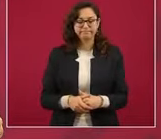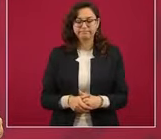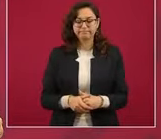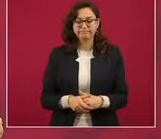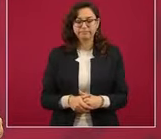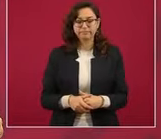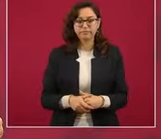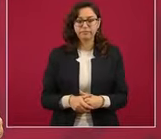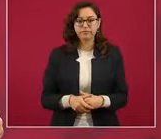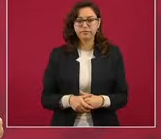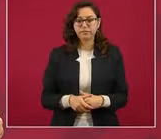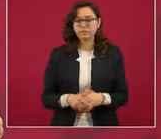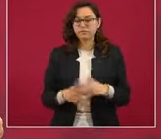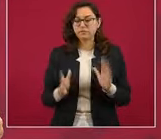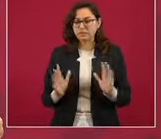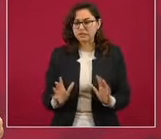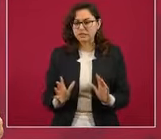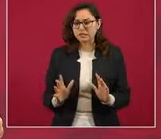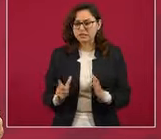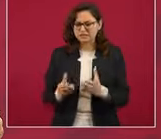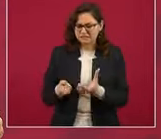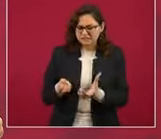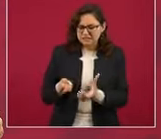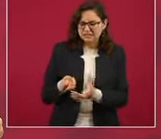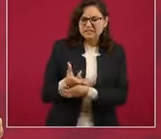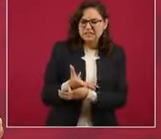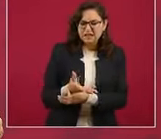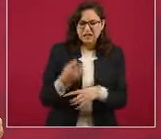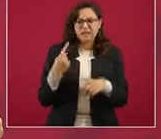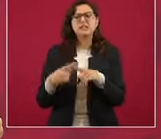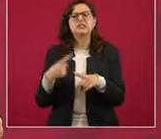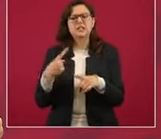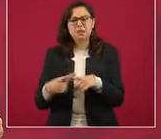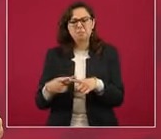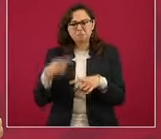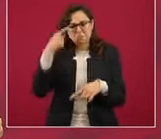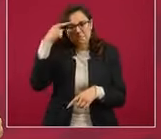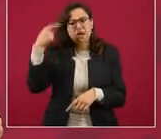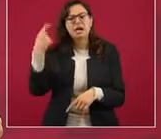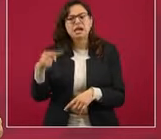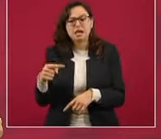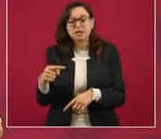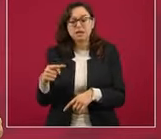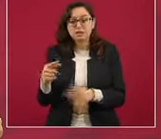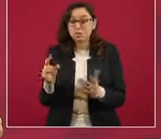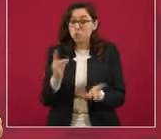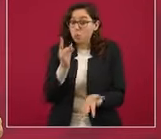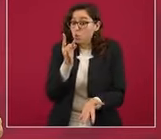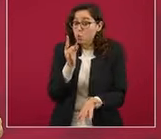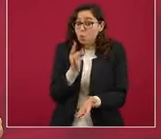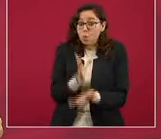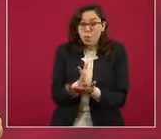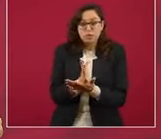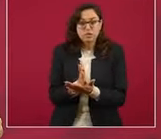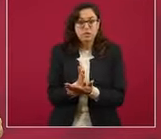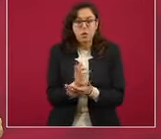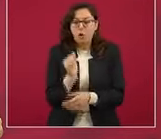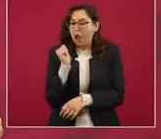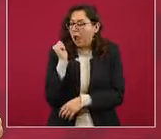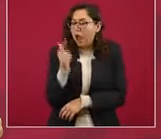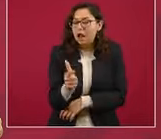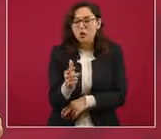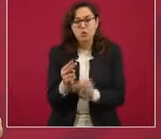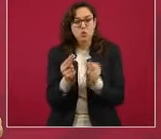de salir solo para lo indispensable, lo más urgente,